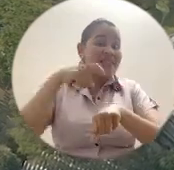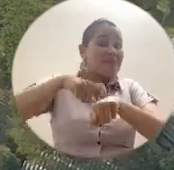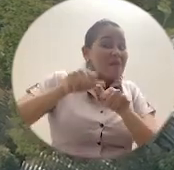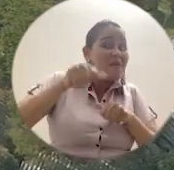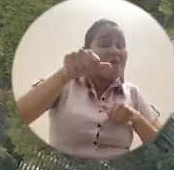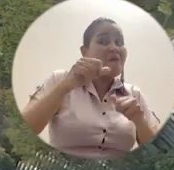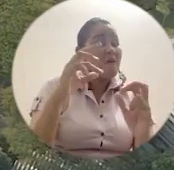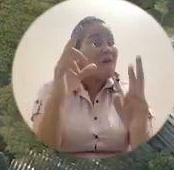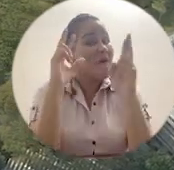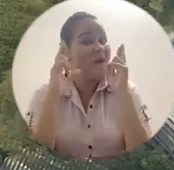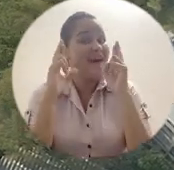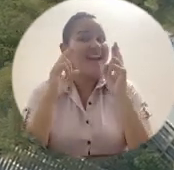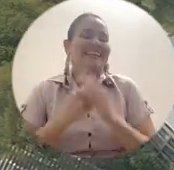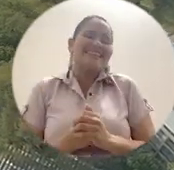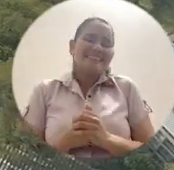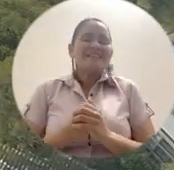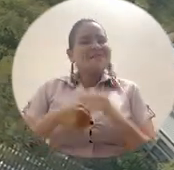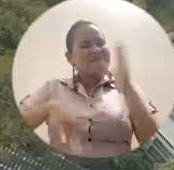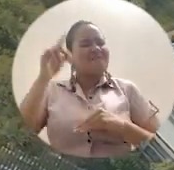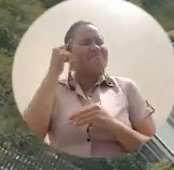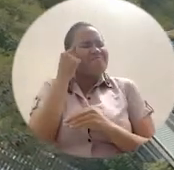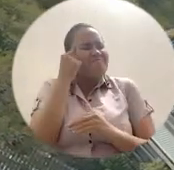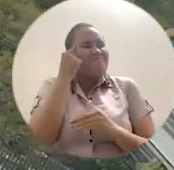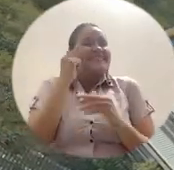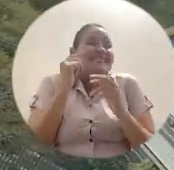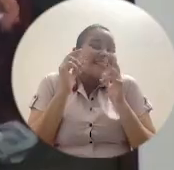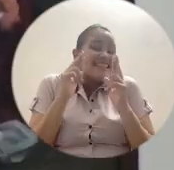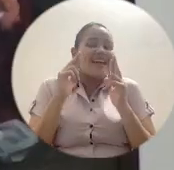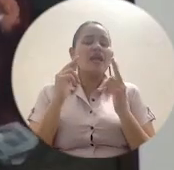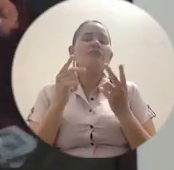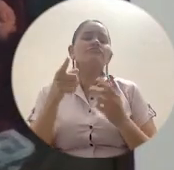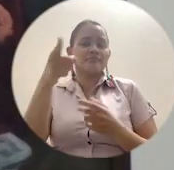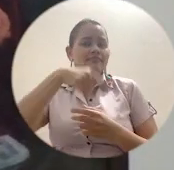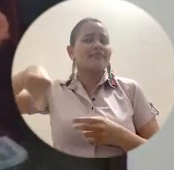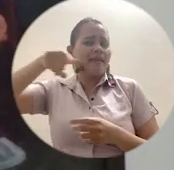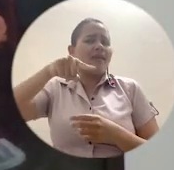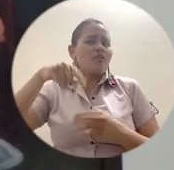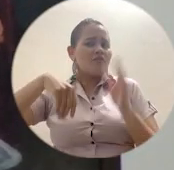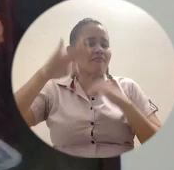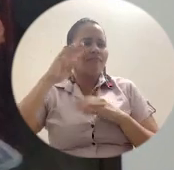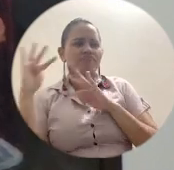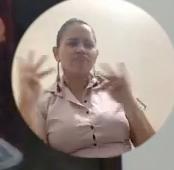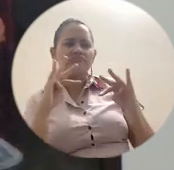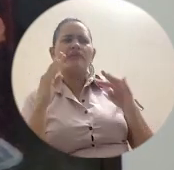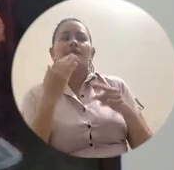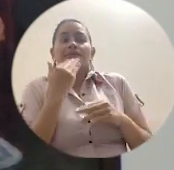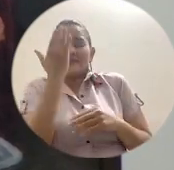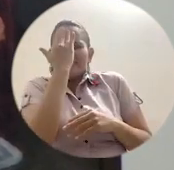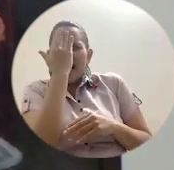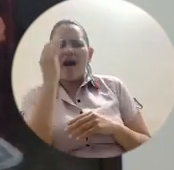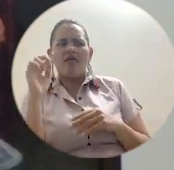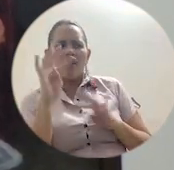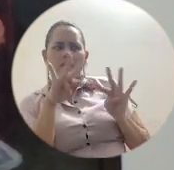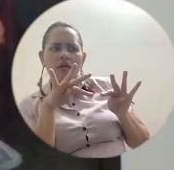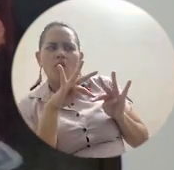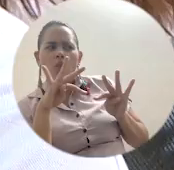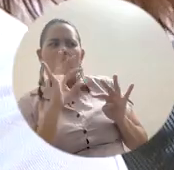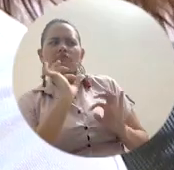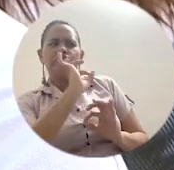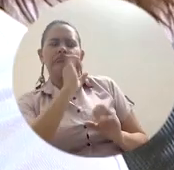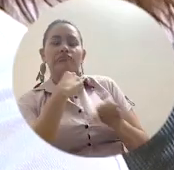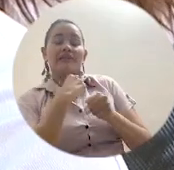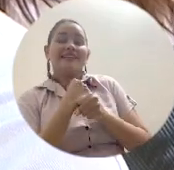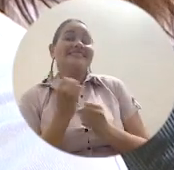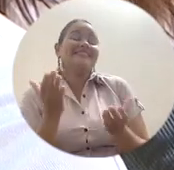tiempo, y nosotros confiamos que efectivamente este tipo de decisiones por parte de estos agentes externos totalmente